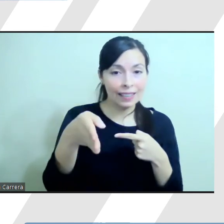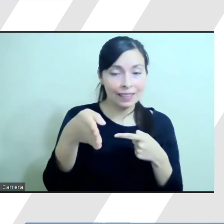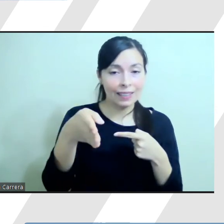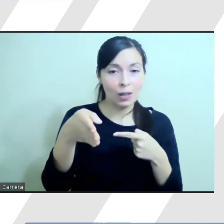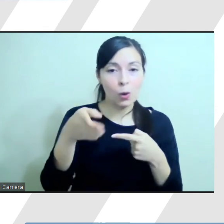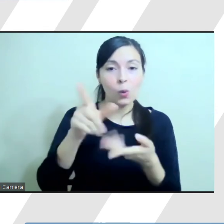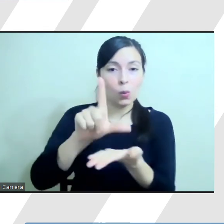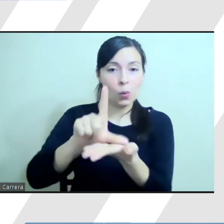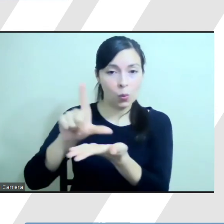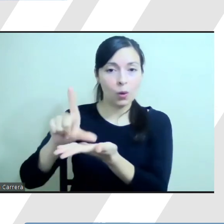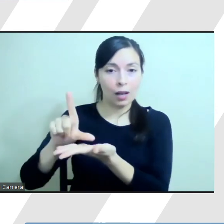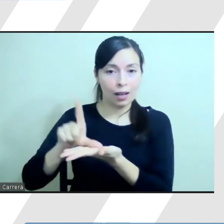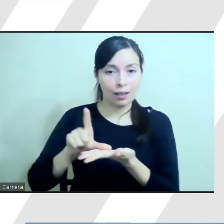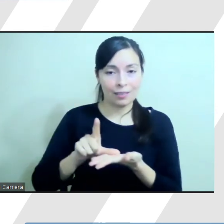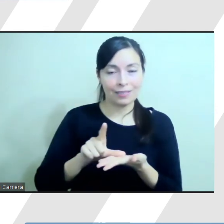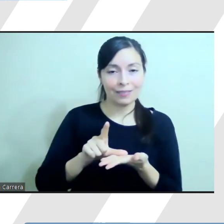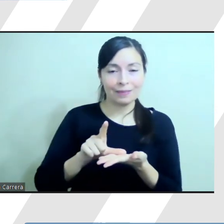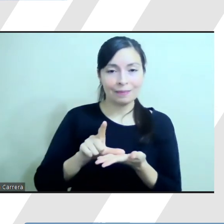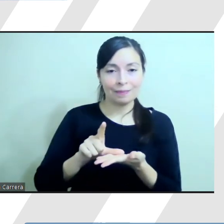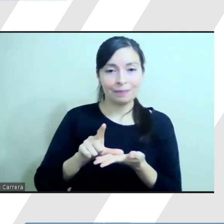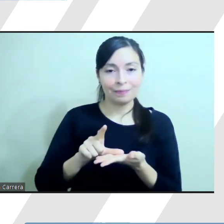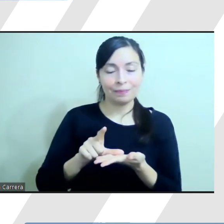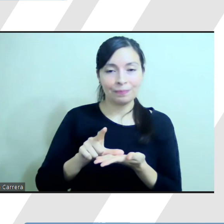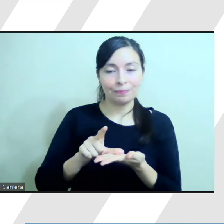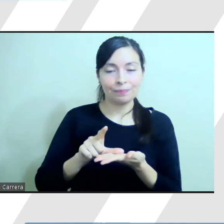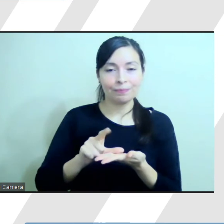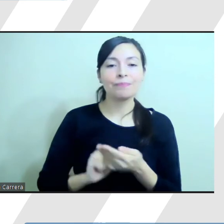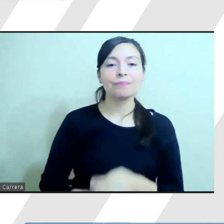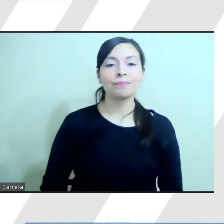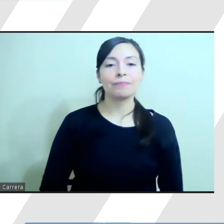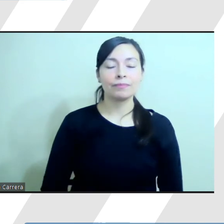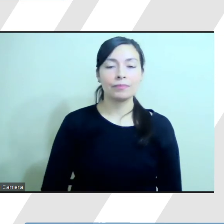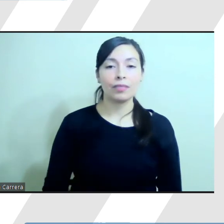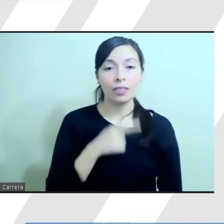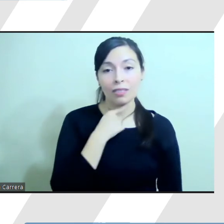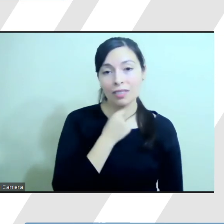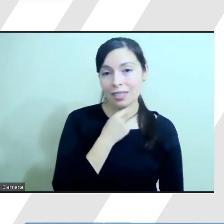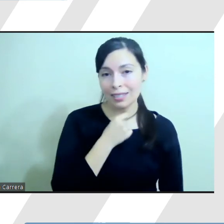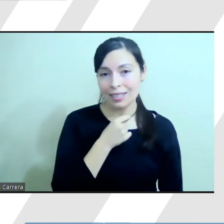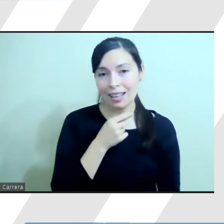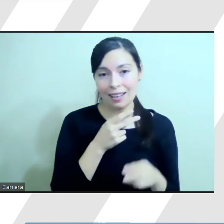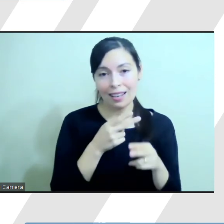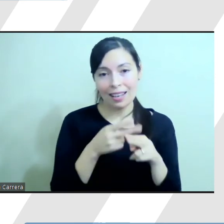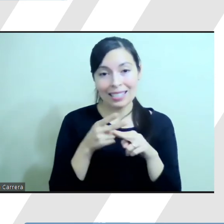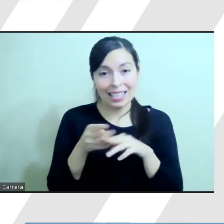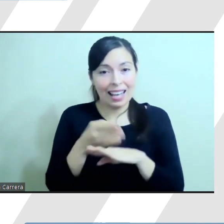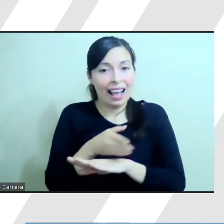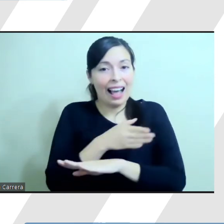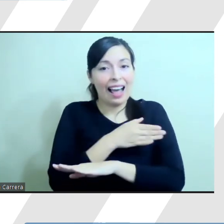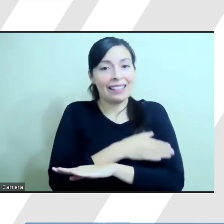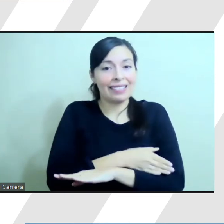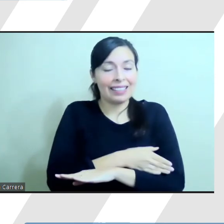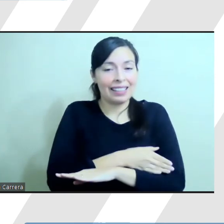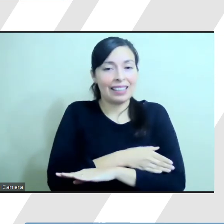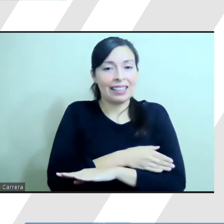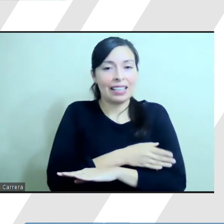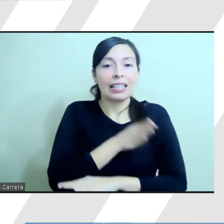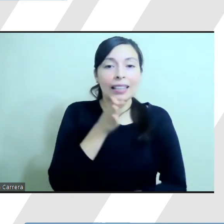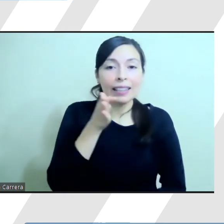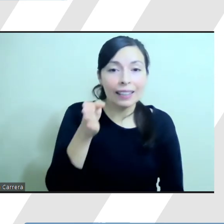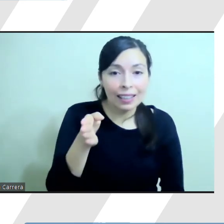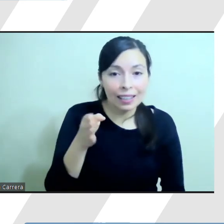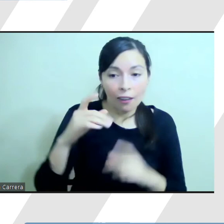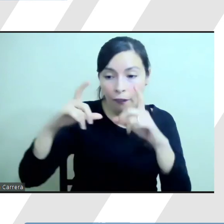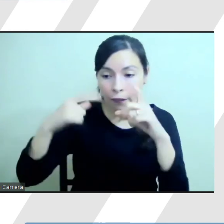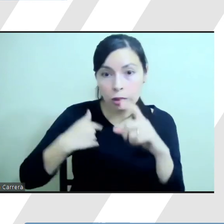los lugares. Como les decía durante la presentación, quise hacerlo antes de la charla de manera de poder mostrarles imágenes